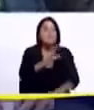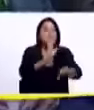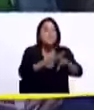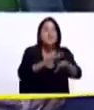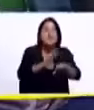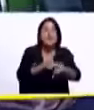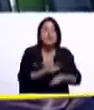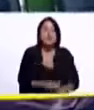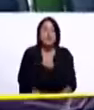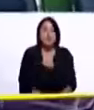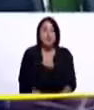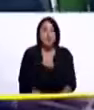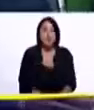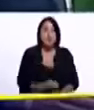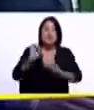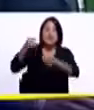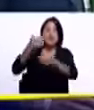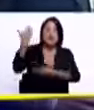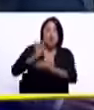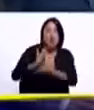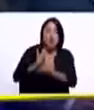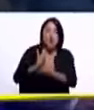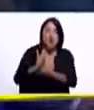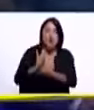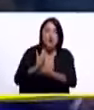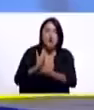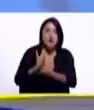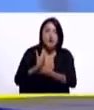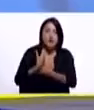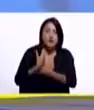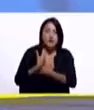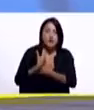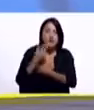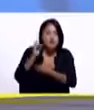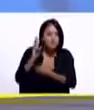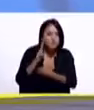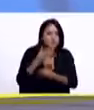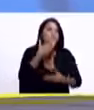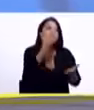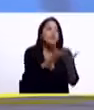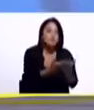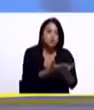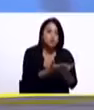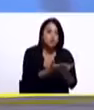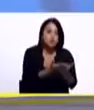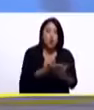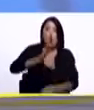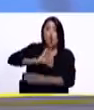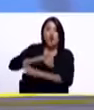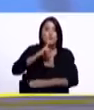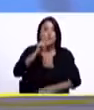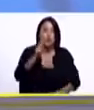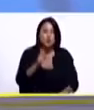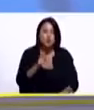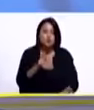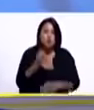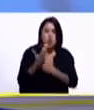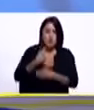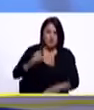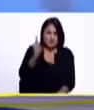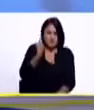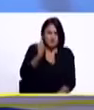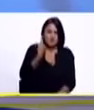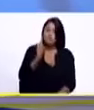No, estas sanciones hay que apoyarlas, pedimos sanciones contra el país, contra Maduro. No fueron contra Maduro, fueron